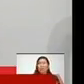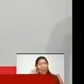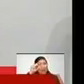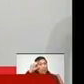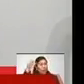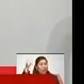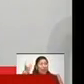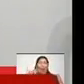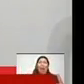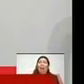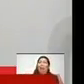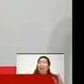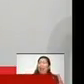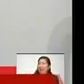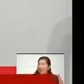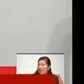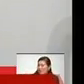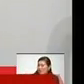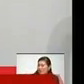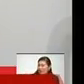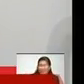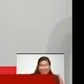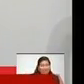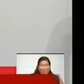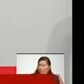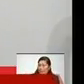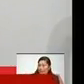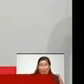estas personas que han hecho...